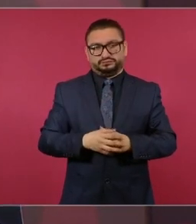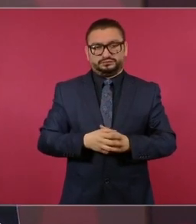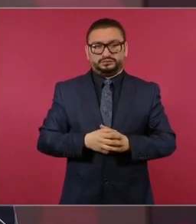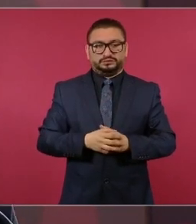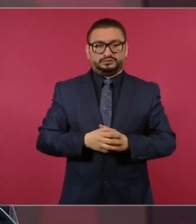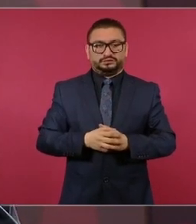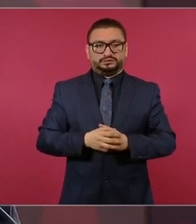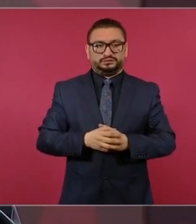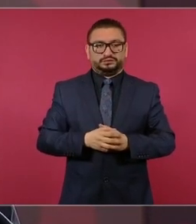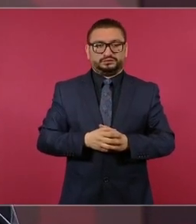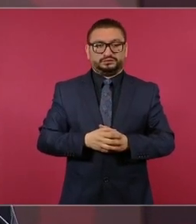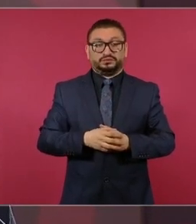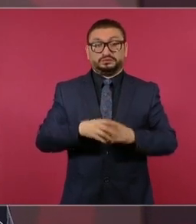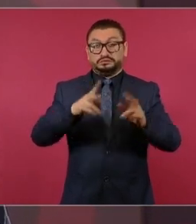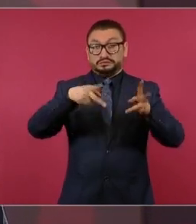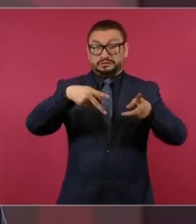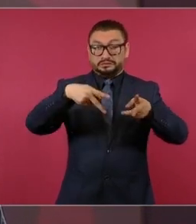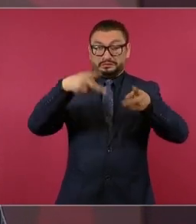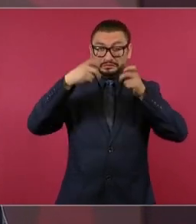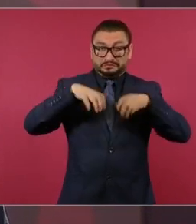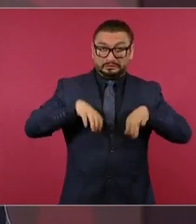y mucho menos robar.